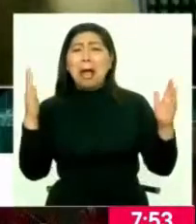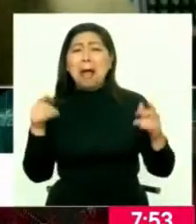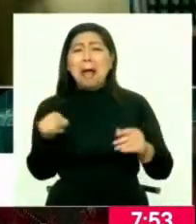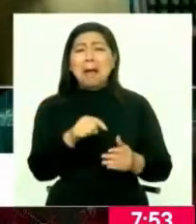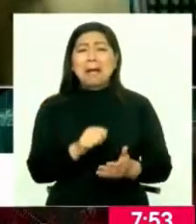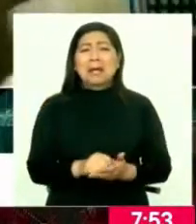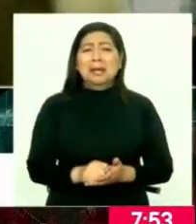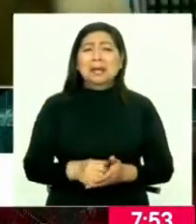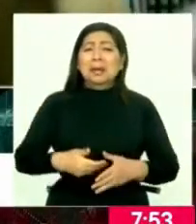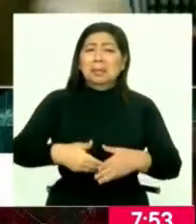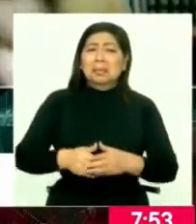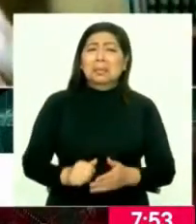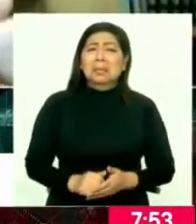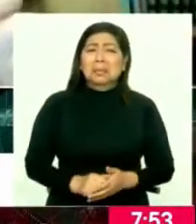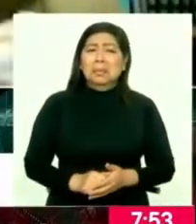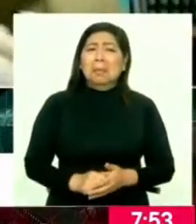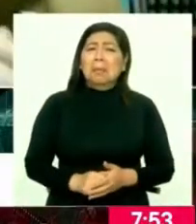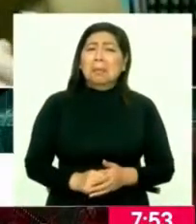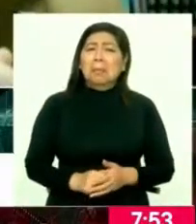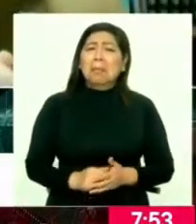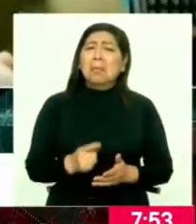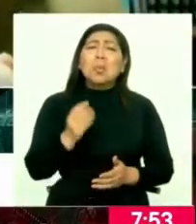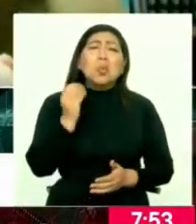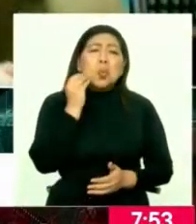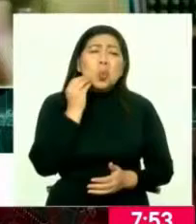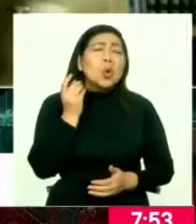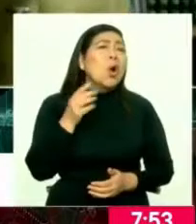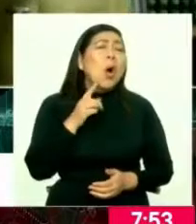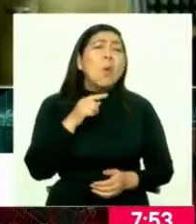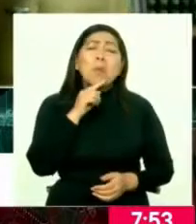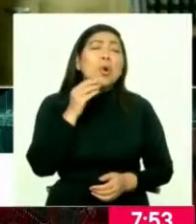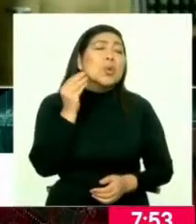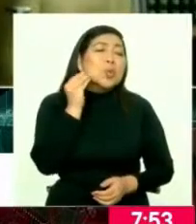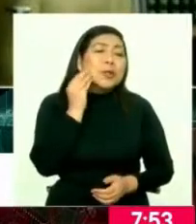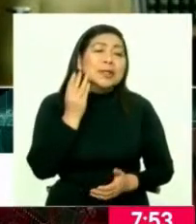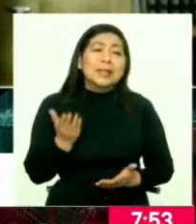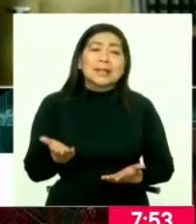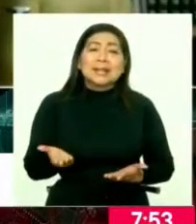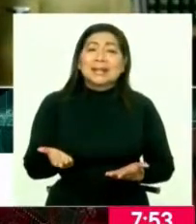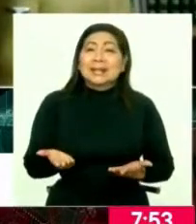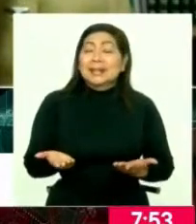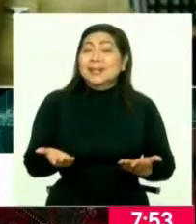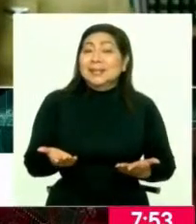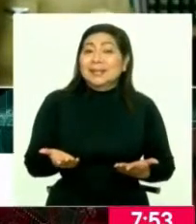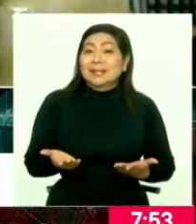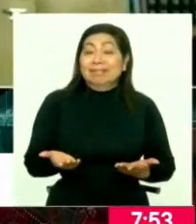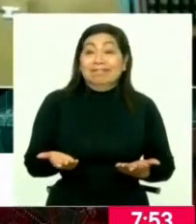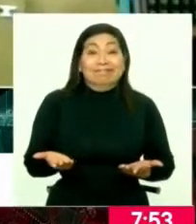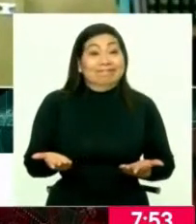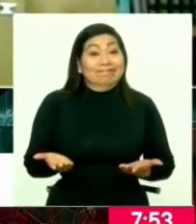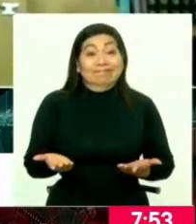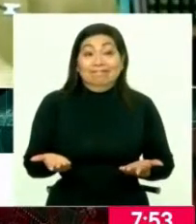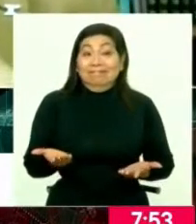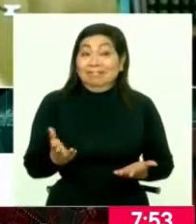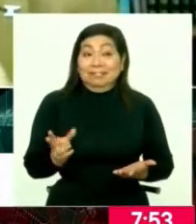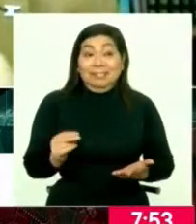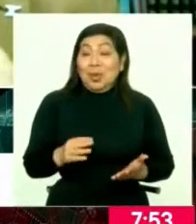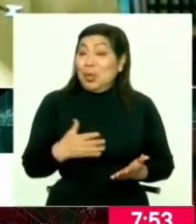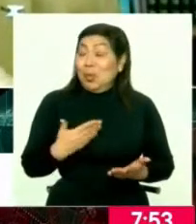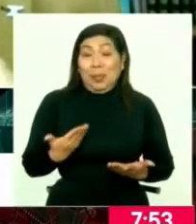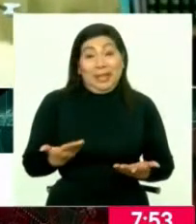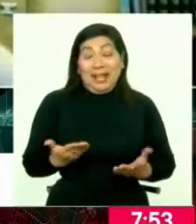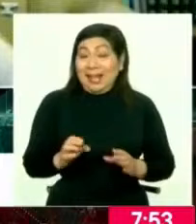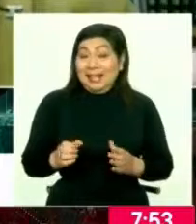recibe, les da la mano y una chica, por ejemplo, le da un beso en la mejilla, ¿no? Entonces, esa es una actitud que, por ejemplo, sí puede